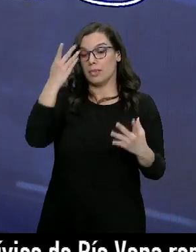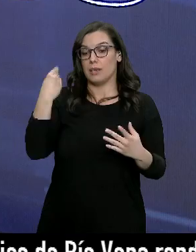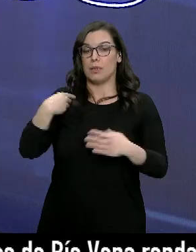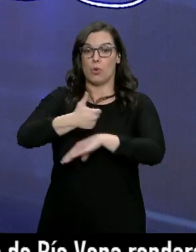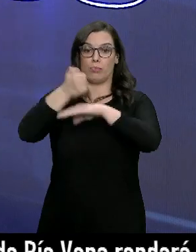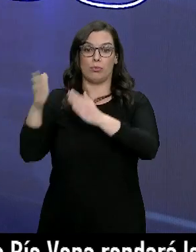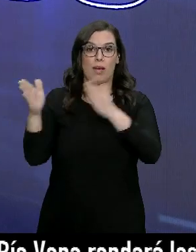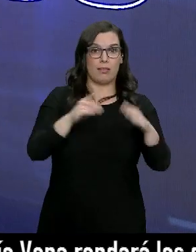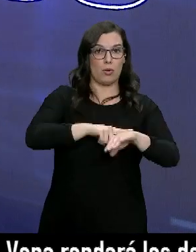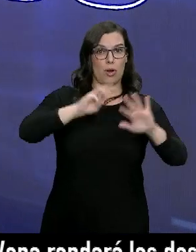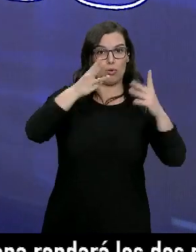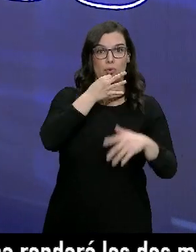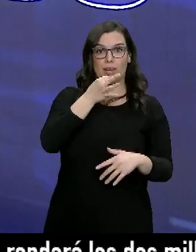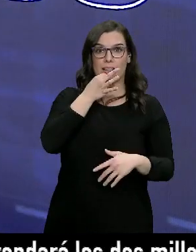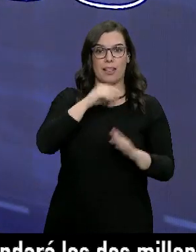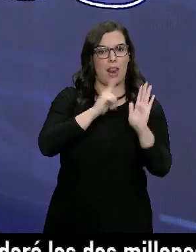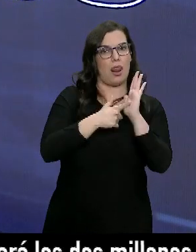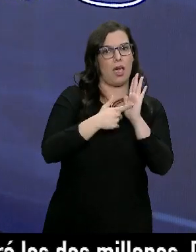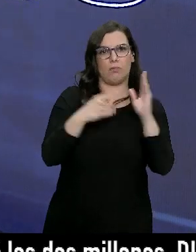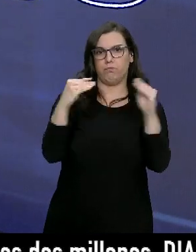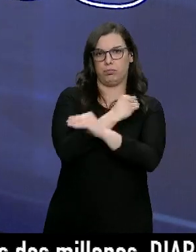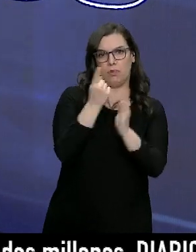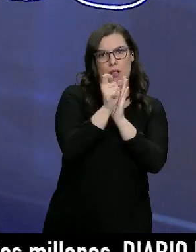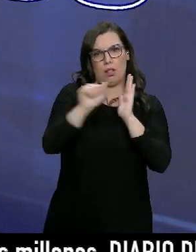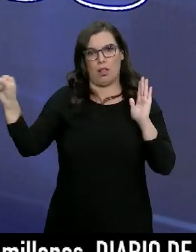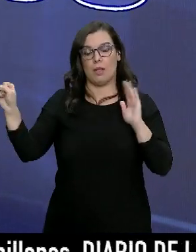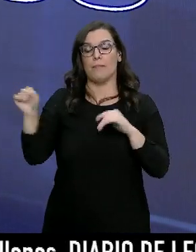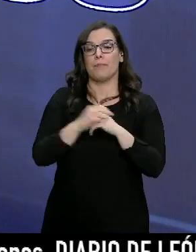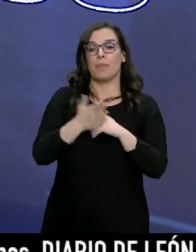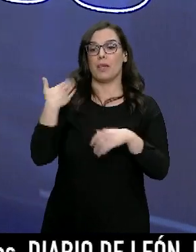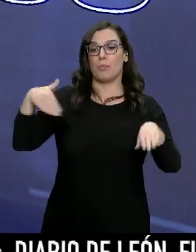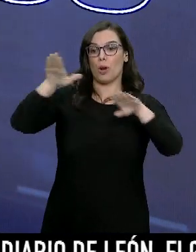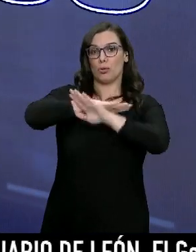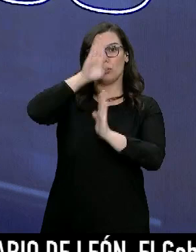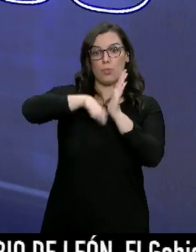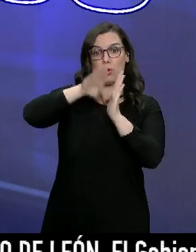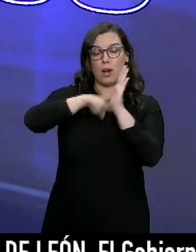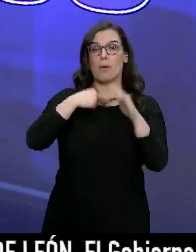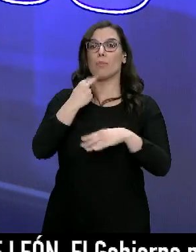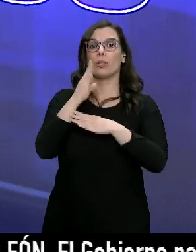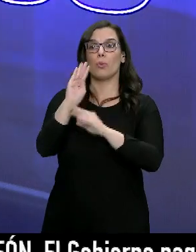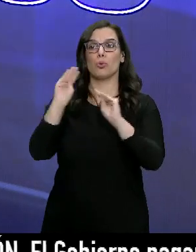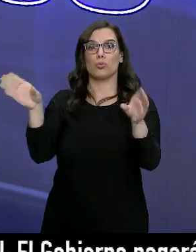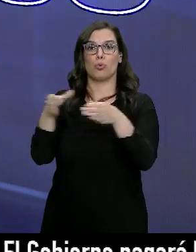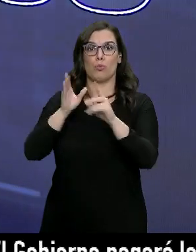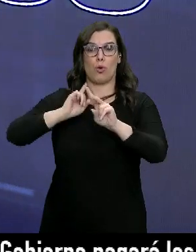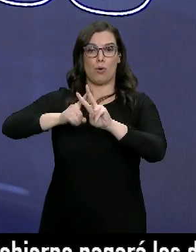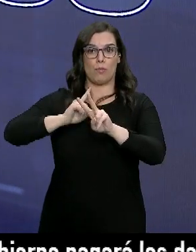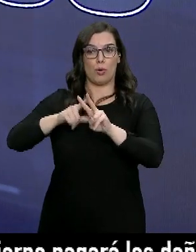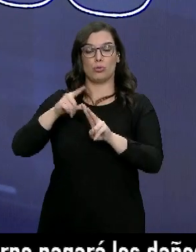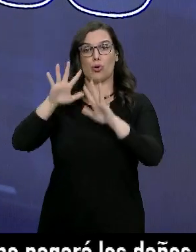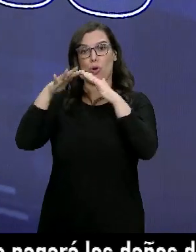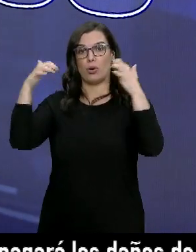tarde no se ajusta a la legalidad. Anoche en el programa Cuestión de Prioridades lo explicaba su portavoz en el Congreso. Macarena